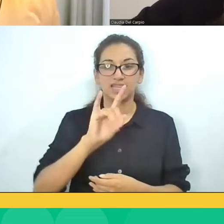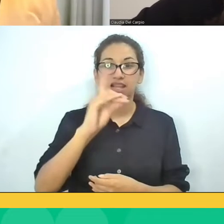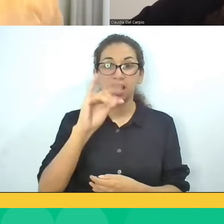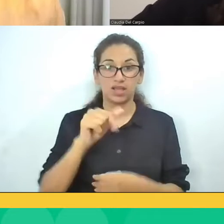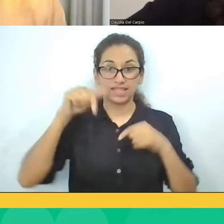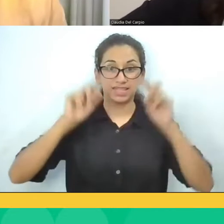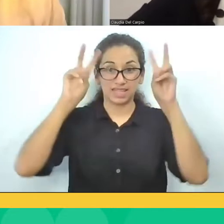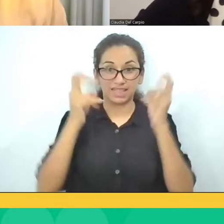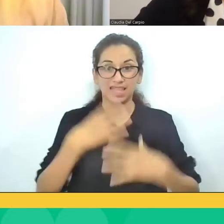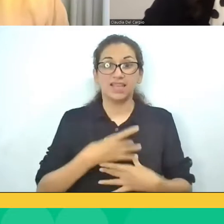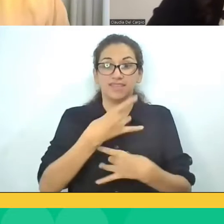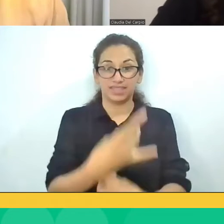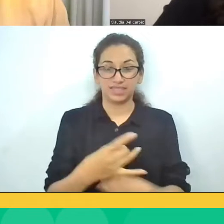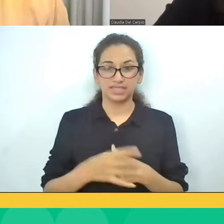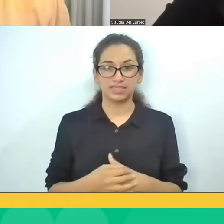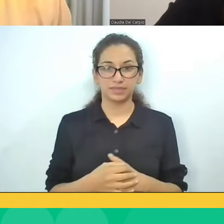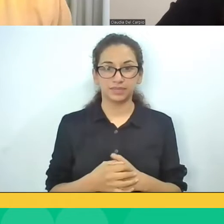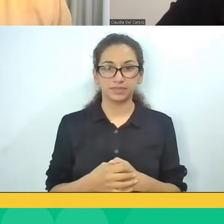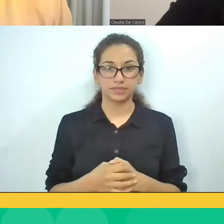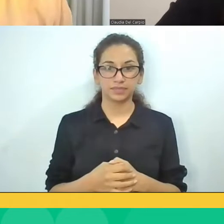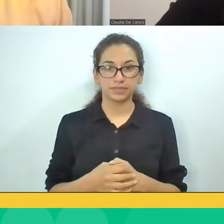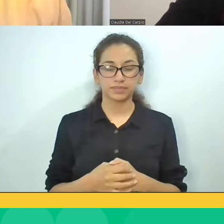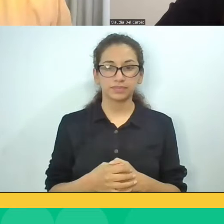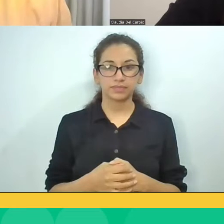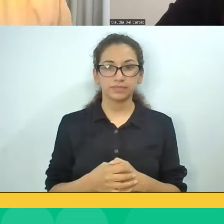súper interesante. Es un tema que, bueno,